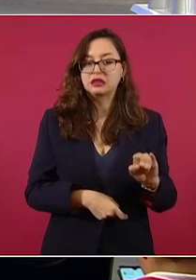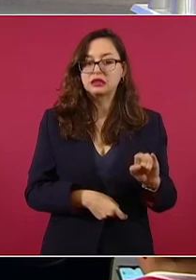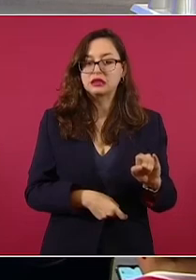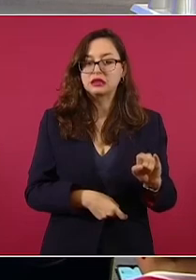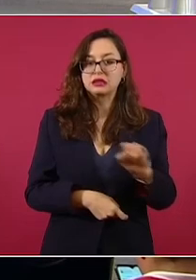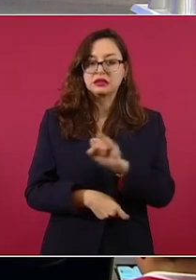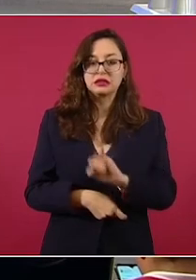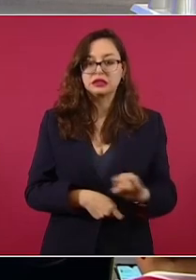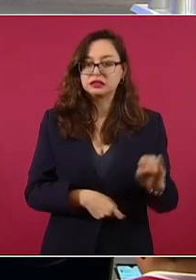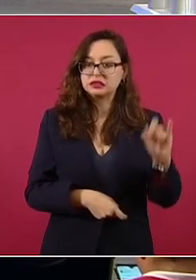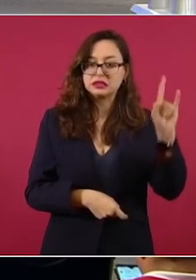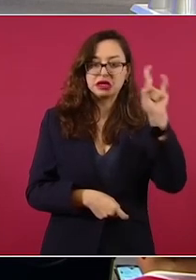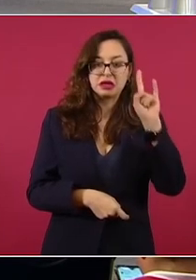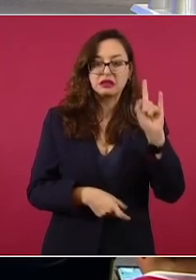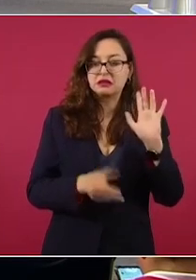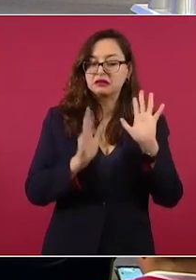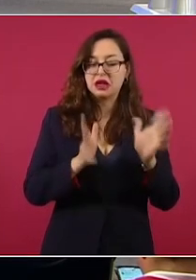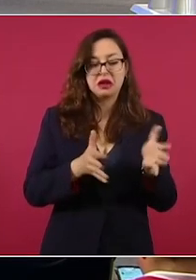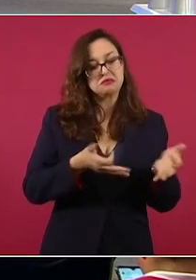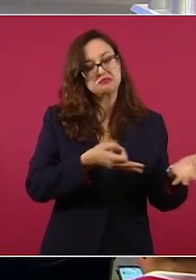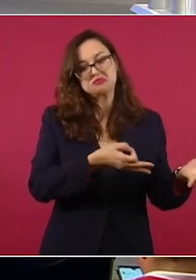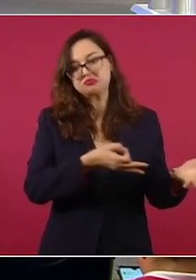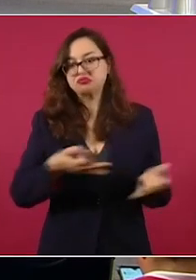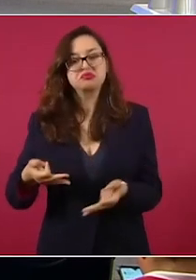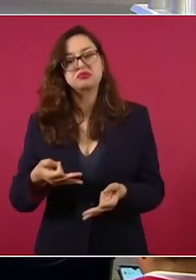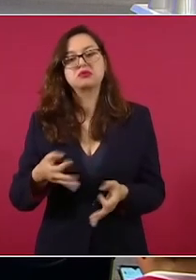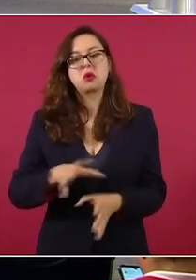totalmente cooptado.